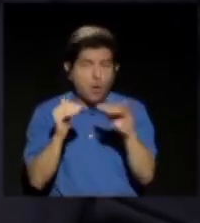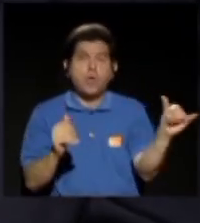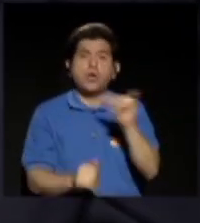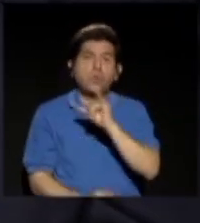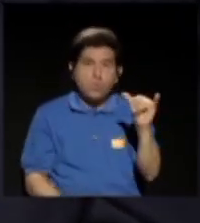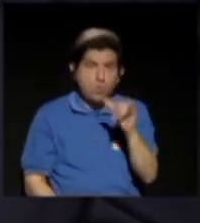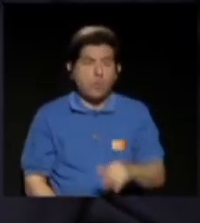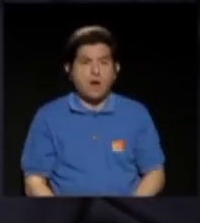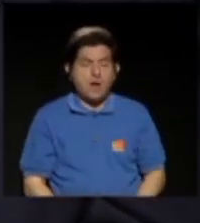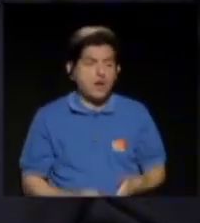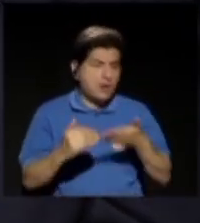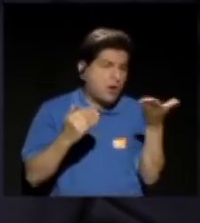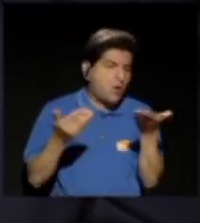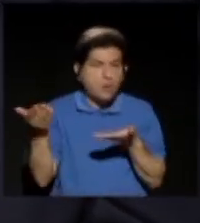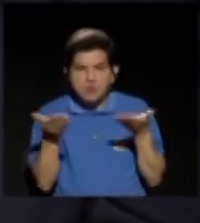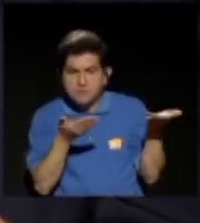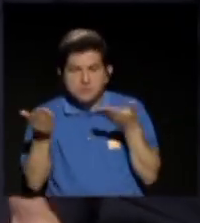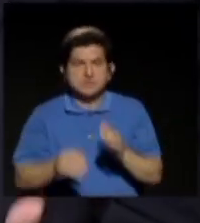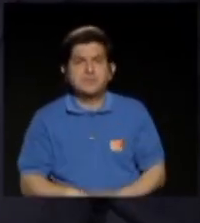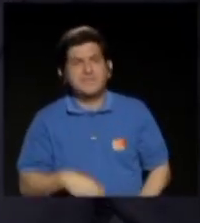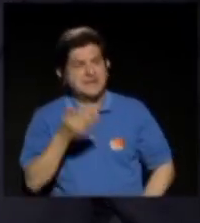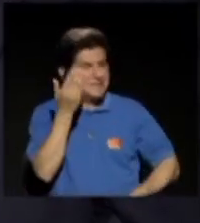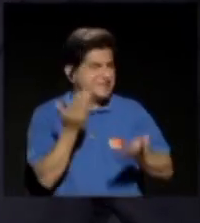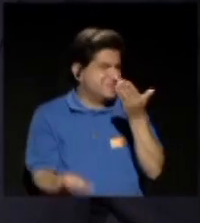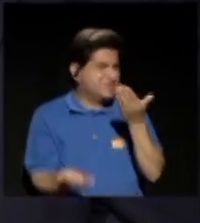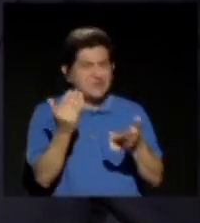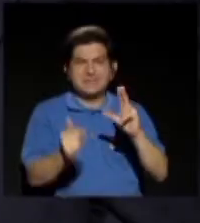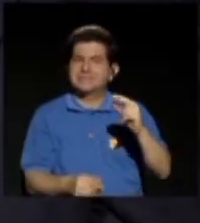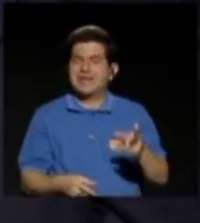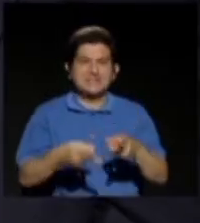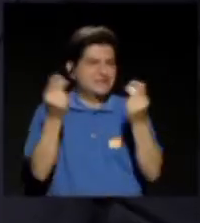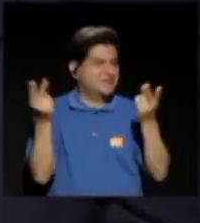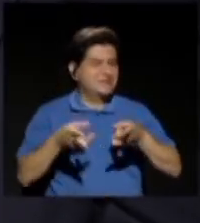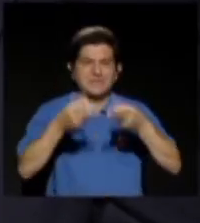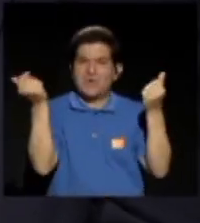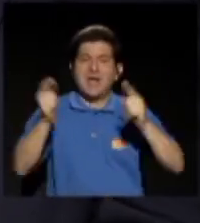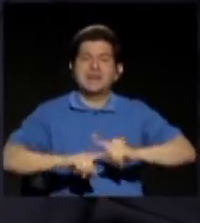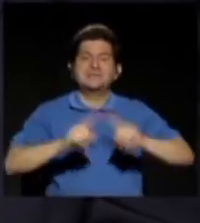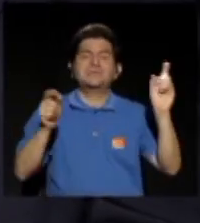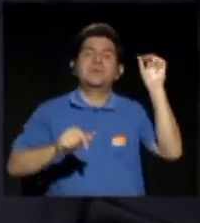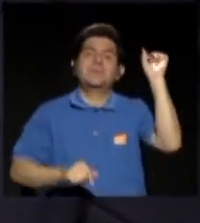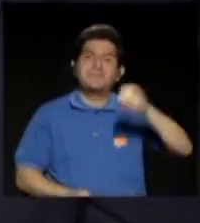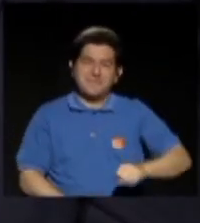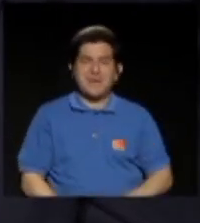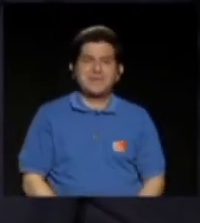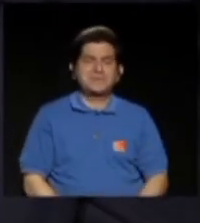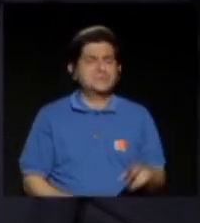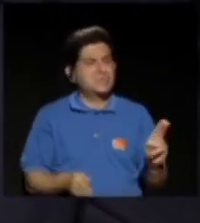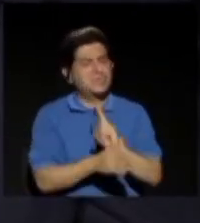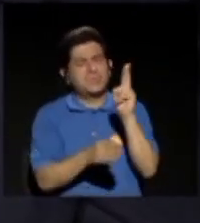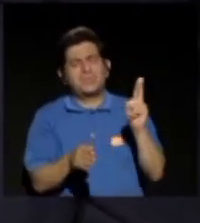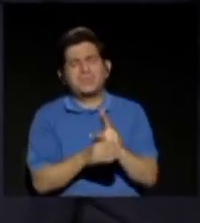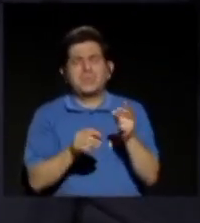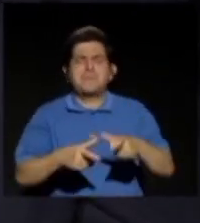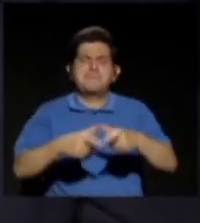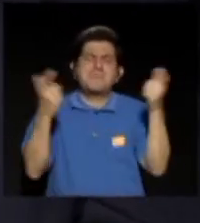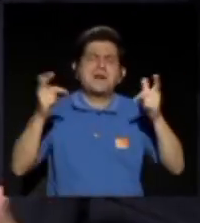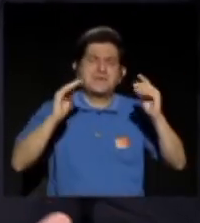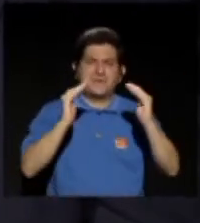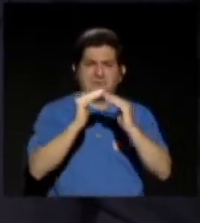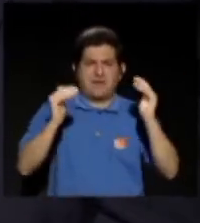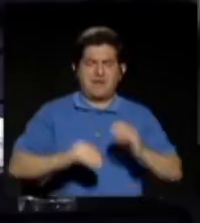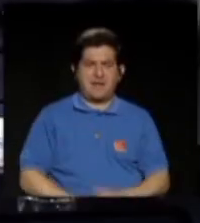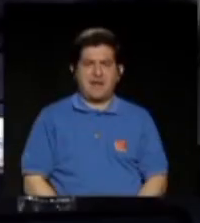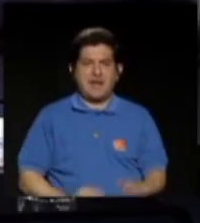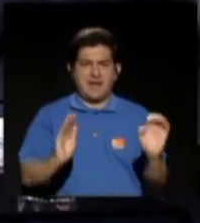también aquellos bienes y servicios que tal vez no representen un gasto tan alto, pero sí que son muy consumidos por la mayoría de los hogares,